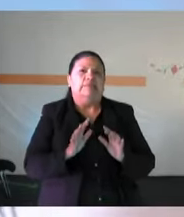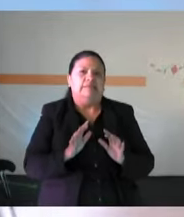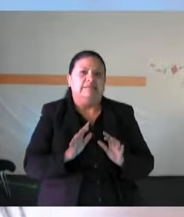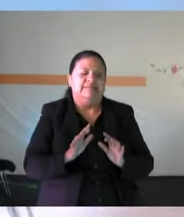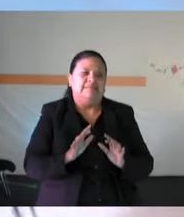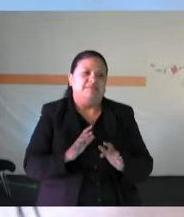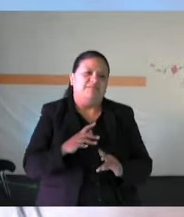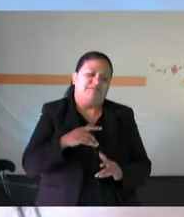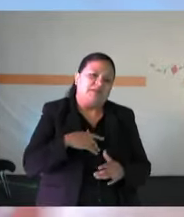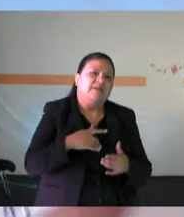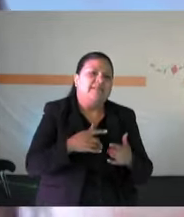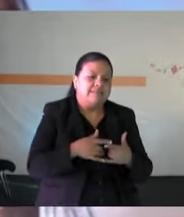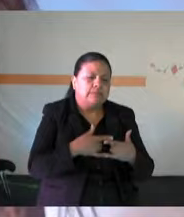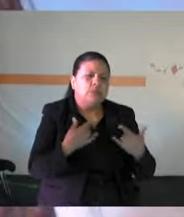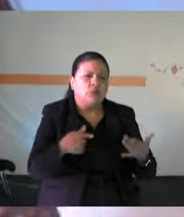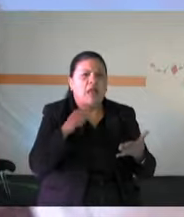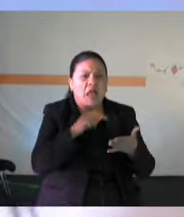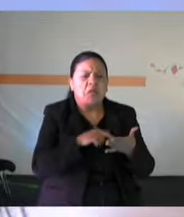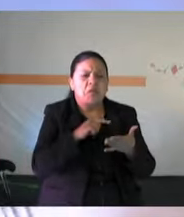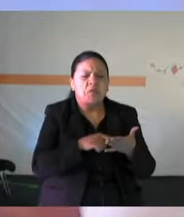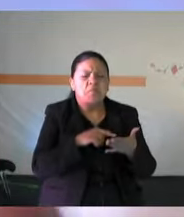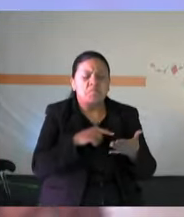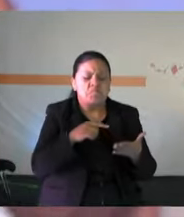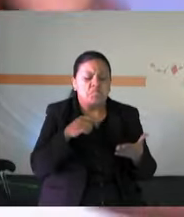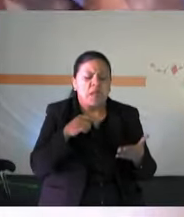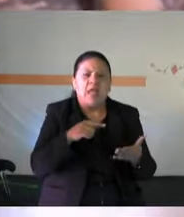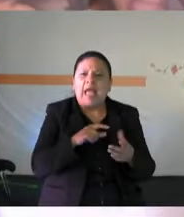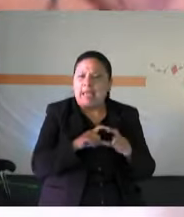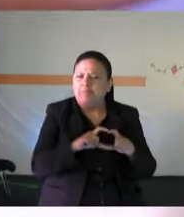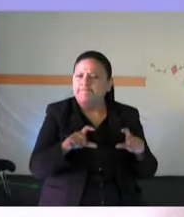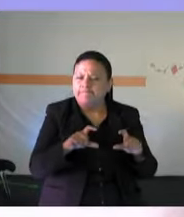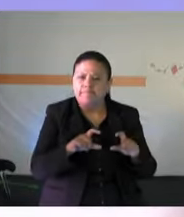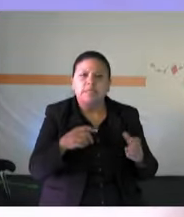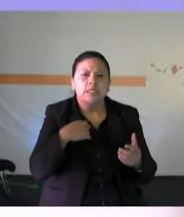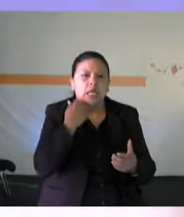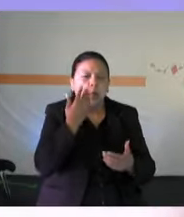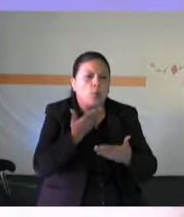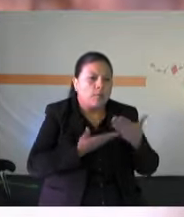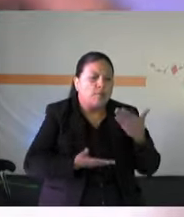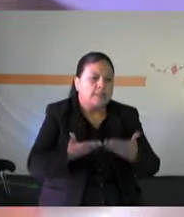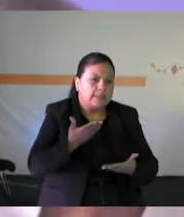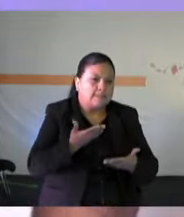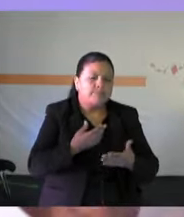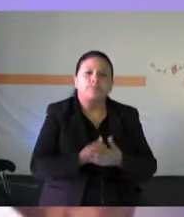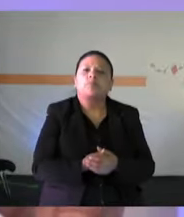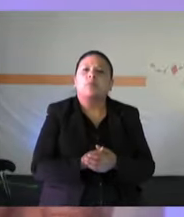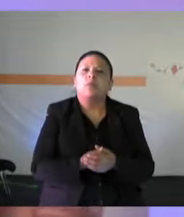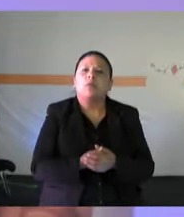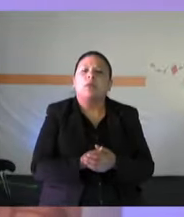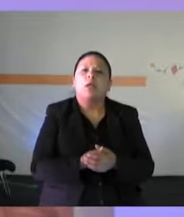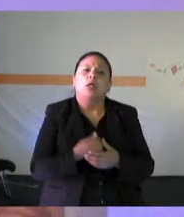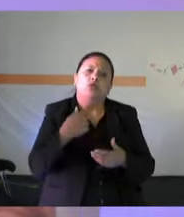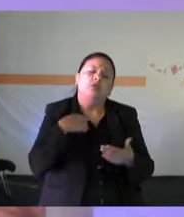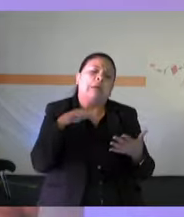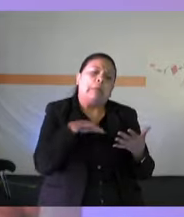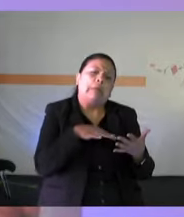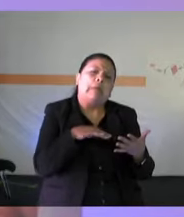cuento, por ejemplo, porque hay una reflexión que quería compartirte del horror. Y es que últimamente estaba leyendo mucho de por